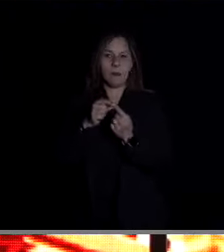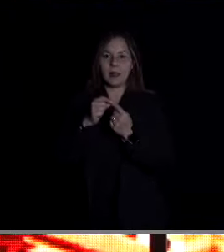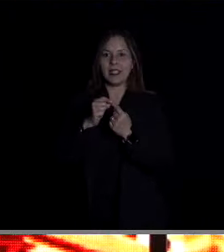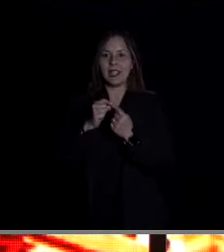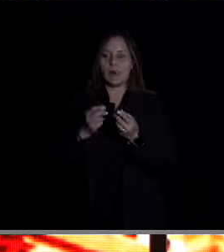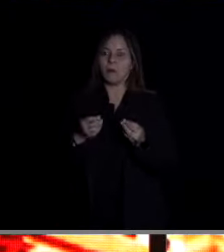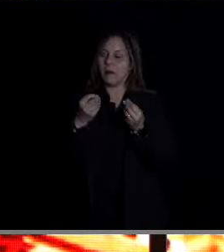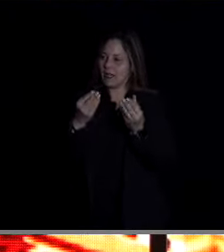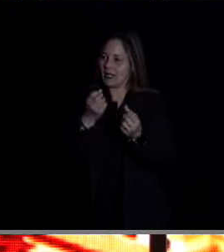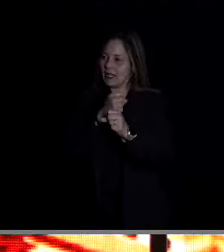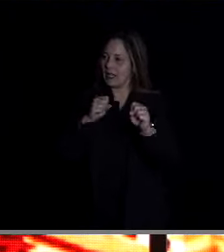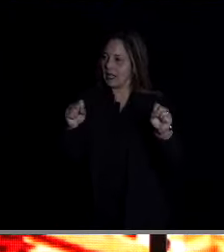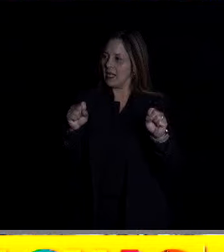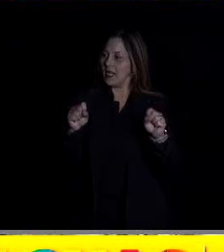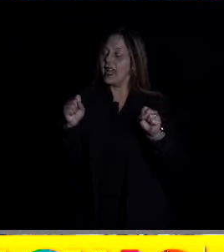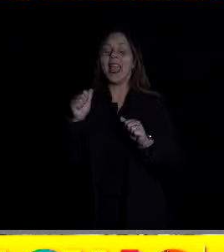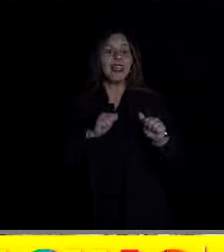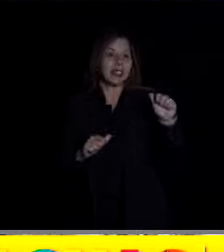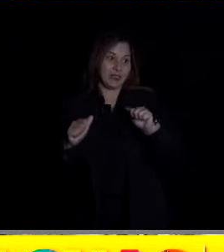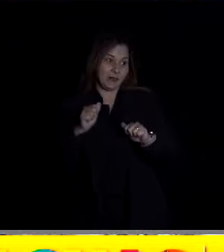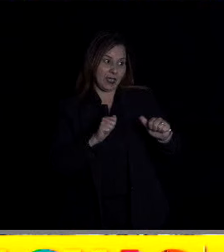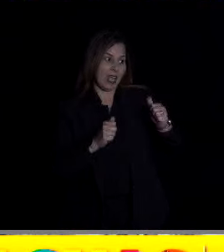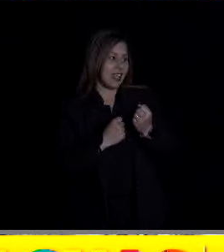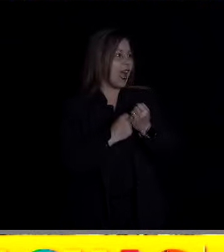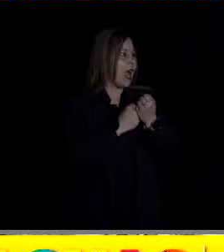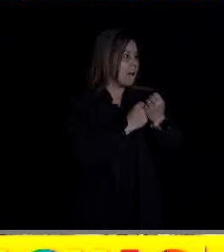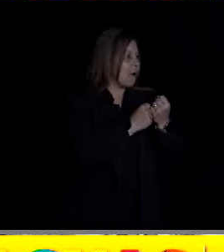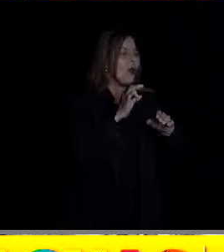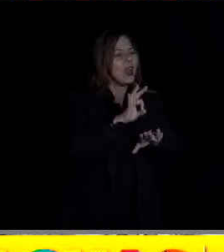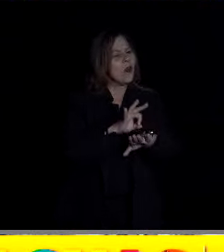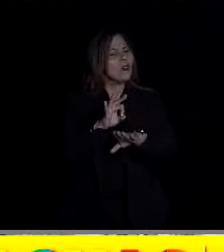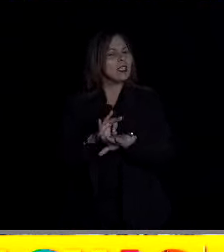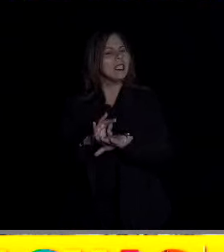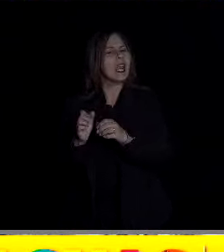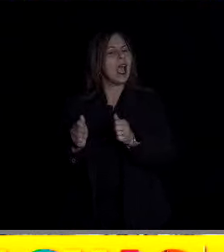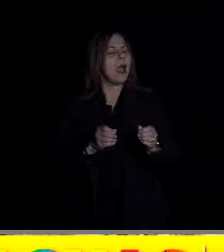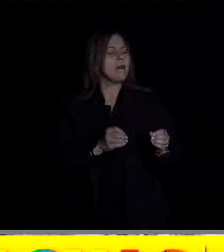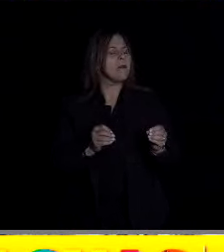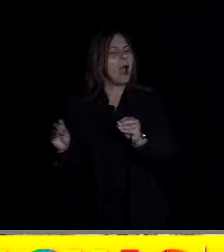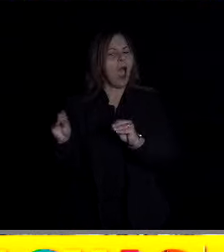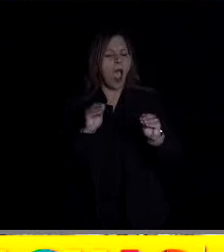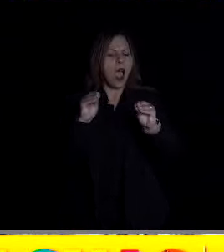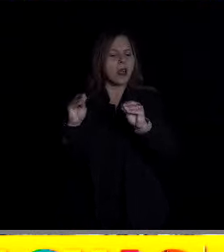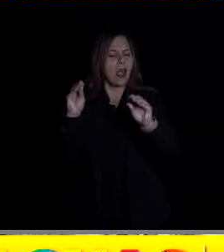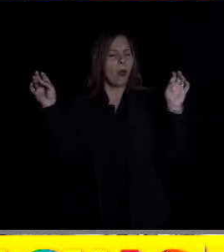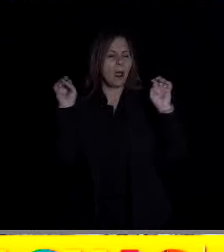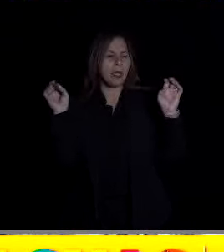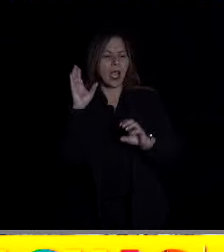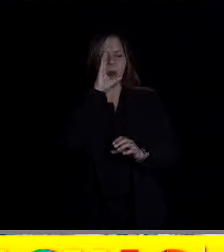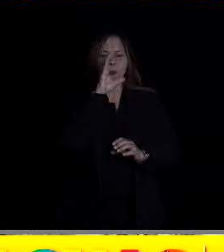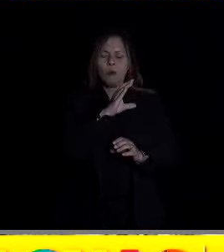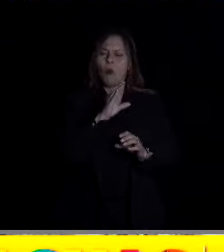prestar seguridad en actividades multitudinarias, apoyo en la Oficina de Manejo Municipal de Manejo de Emergencias en búsqueda y